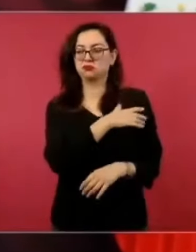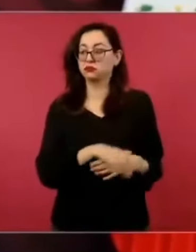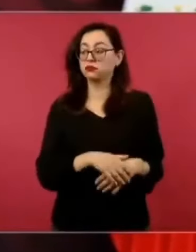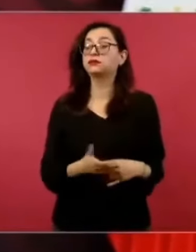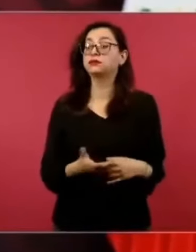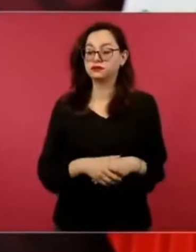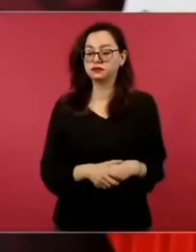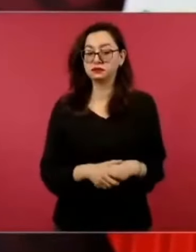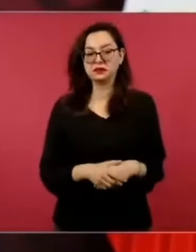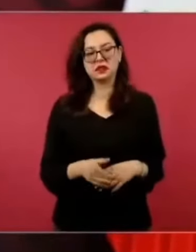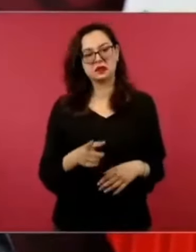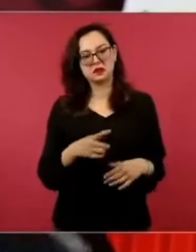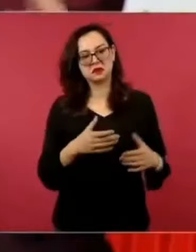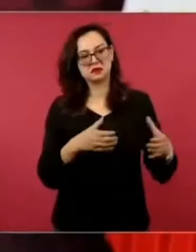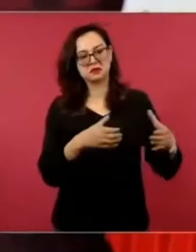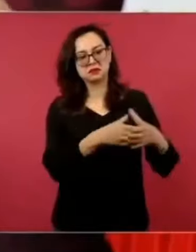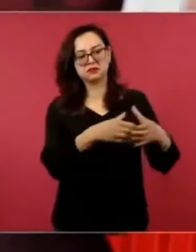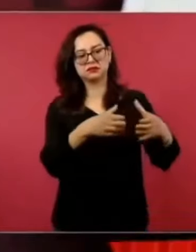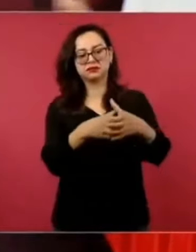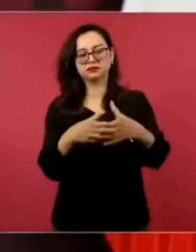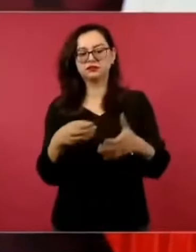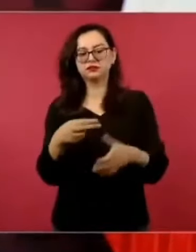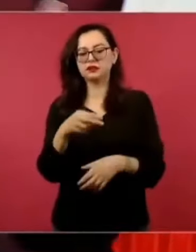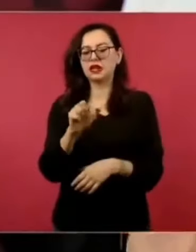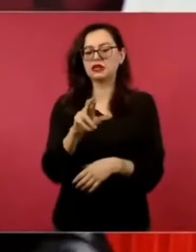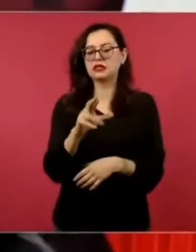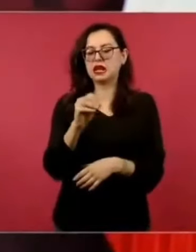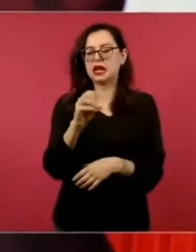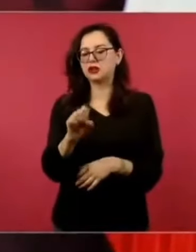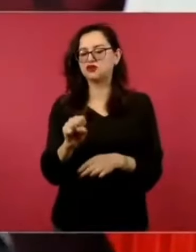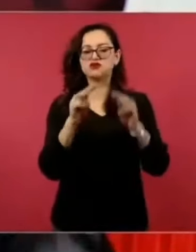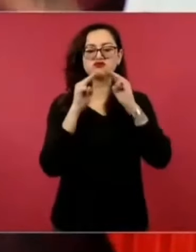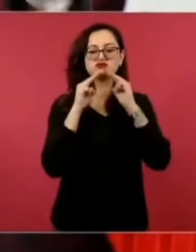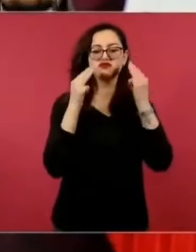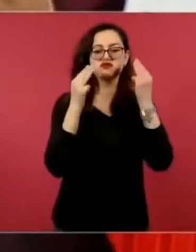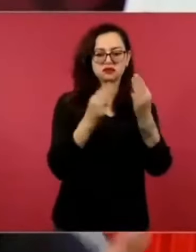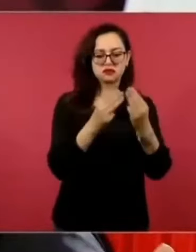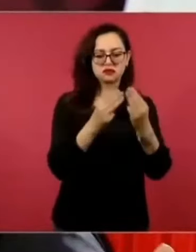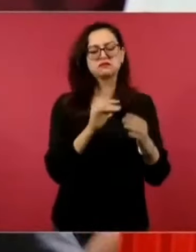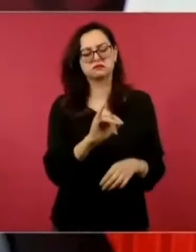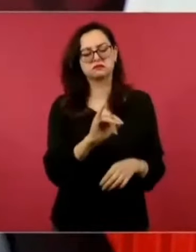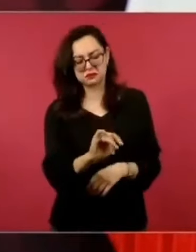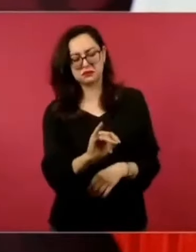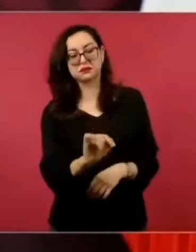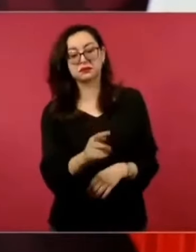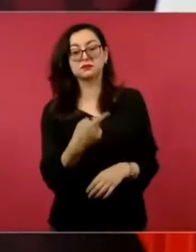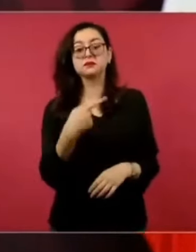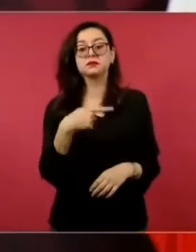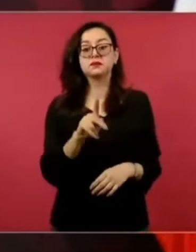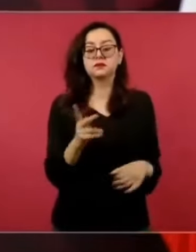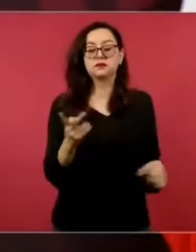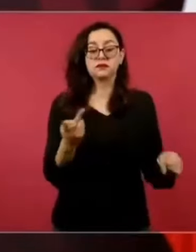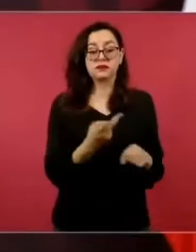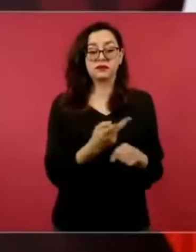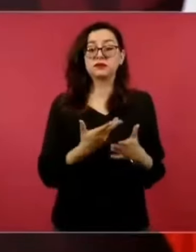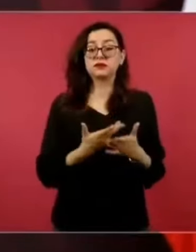narcos y Cuál es la relación del gobierno con los narcos y por qué narcopresidente